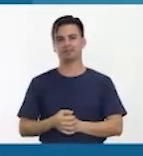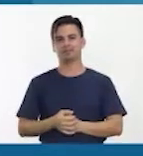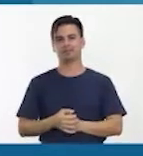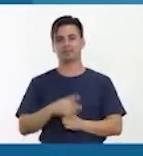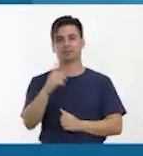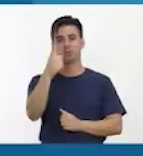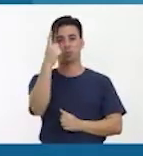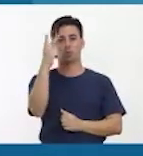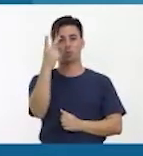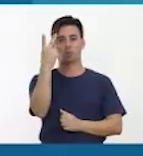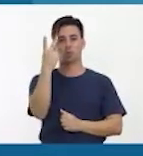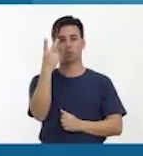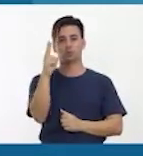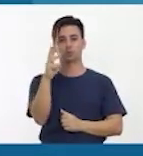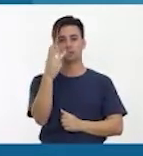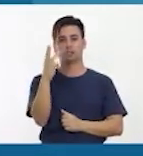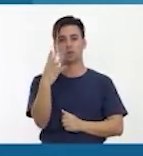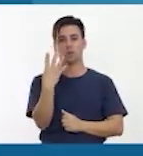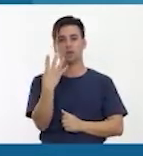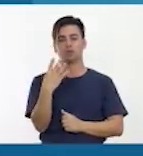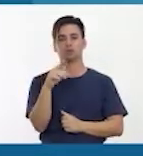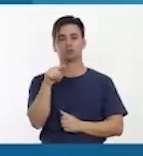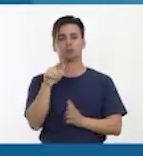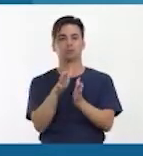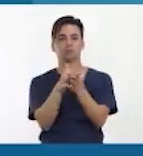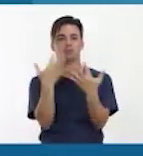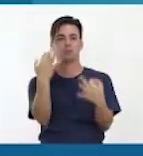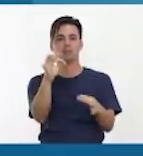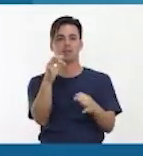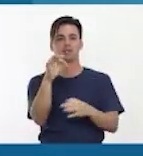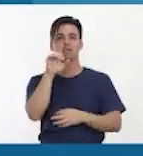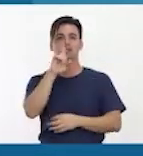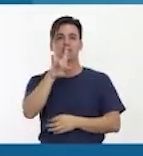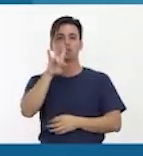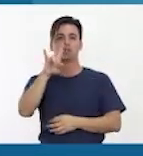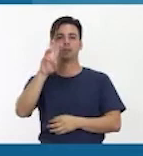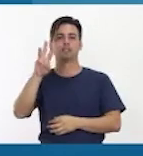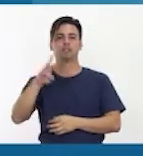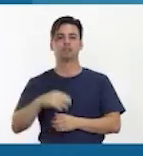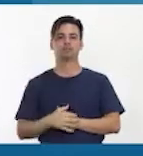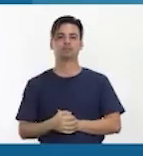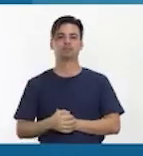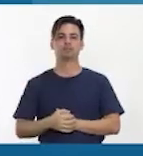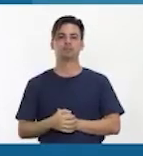1, 2, 3 y 4 de la página 193.